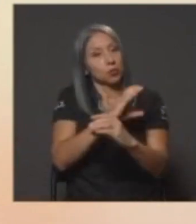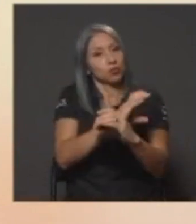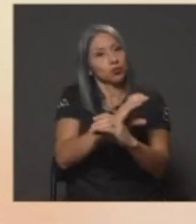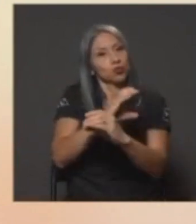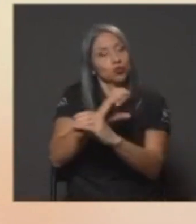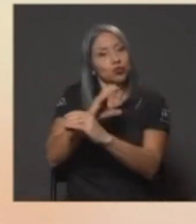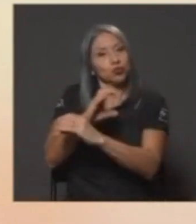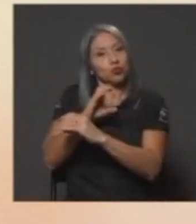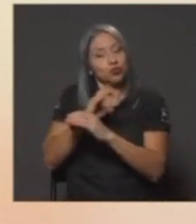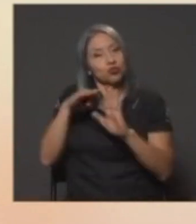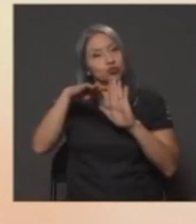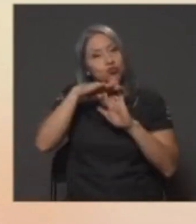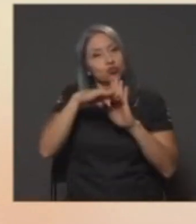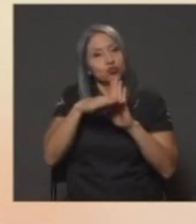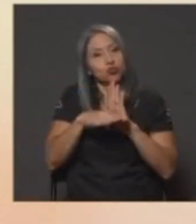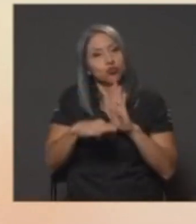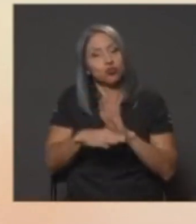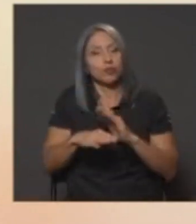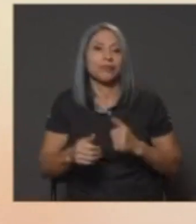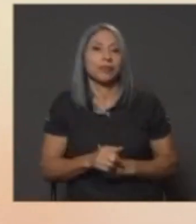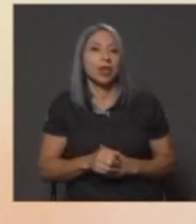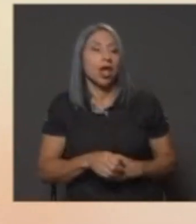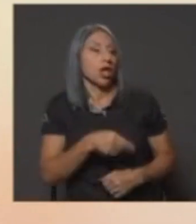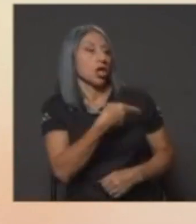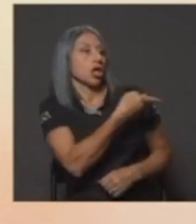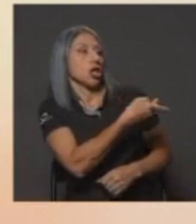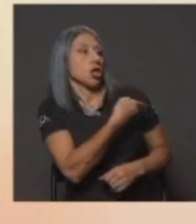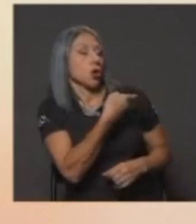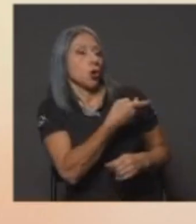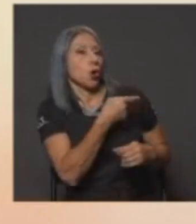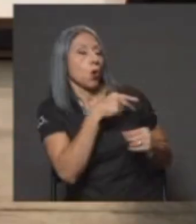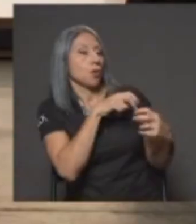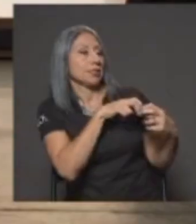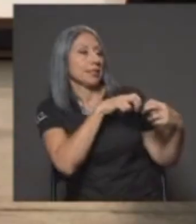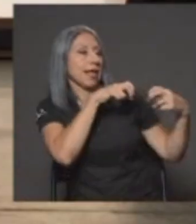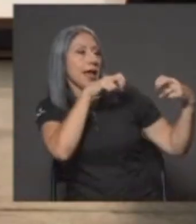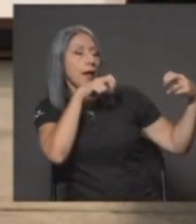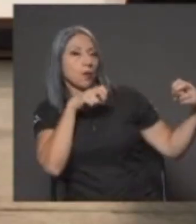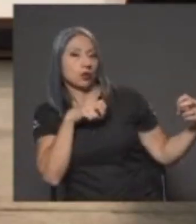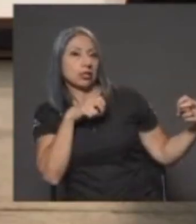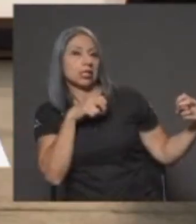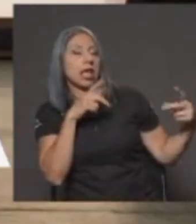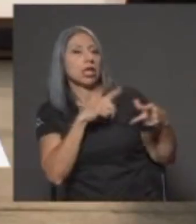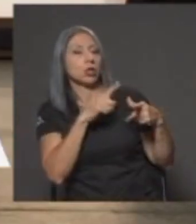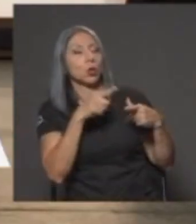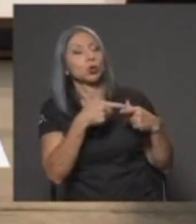Y como estamos a distancia prudente, yo voy a